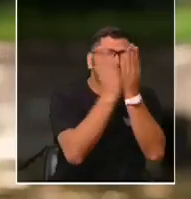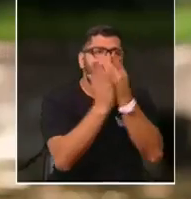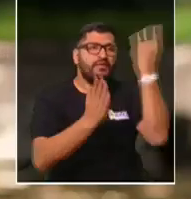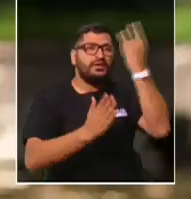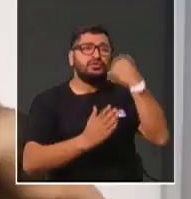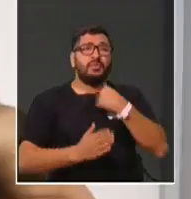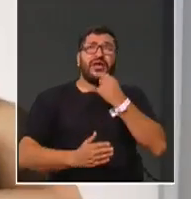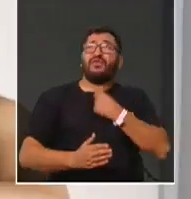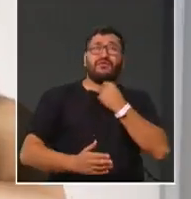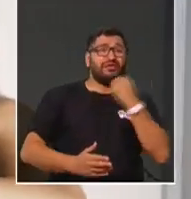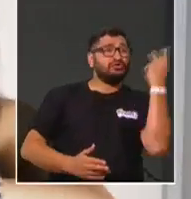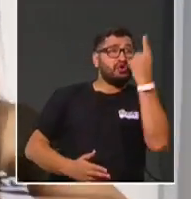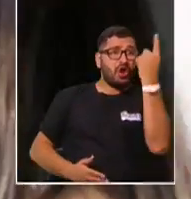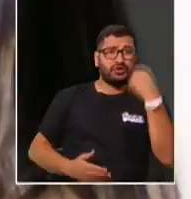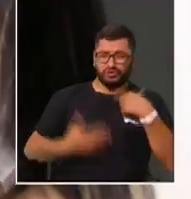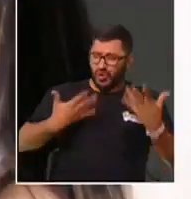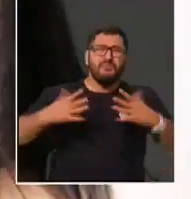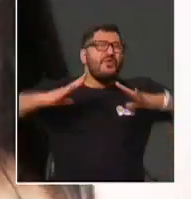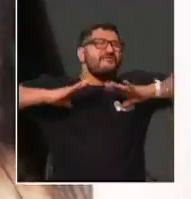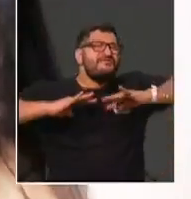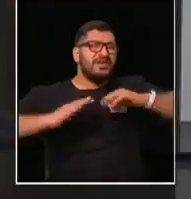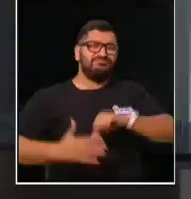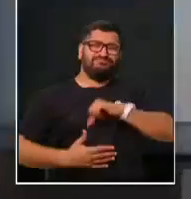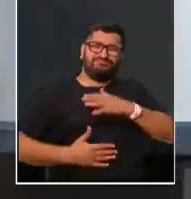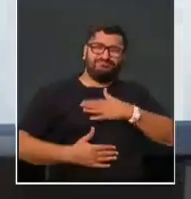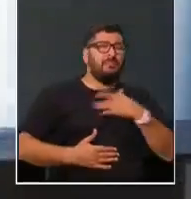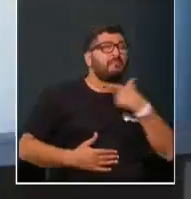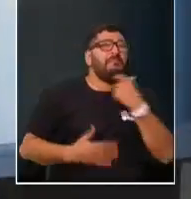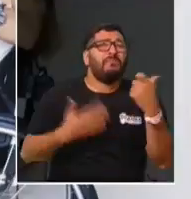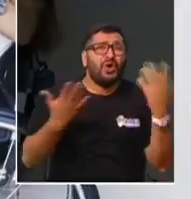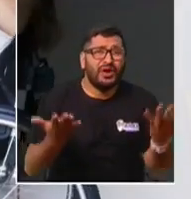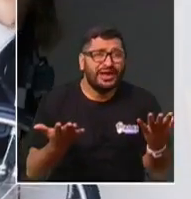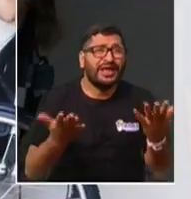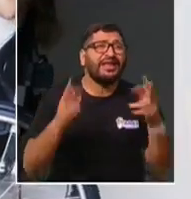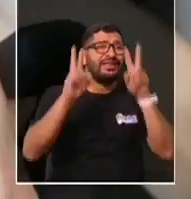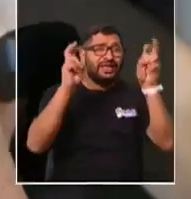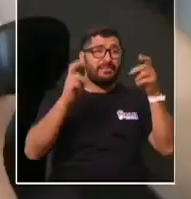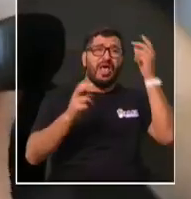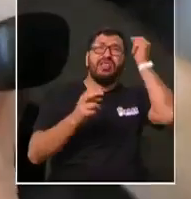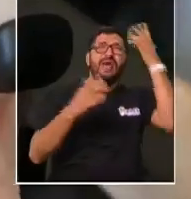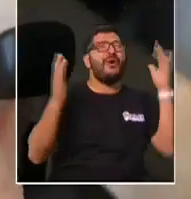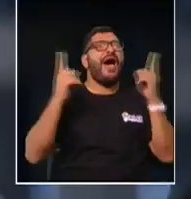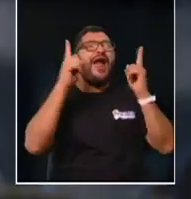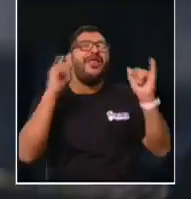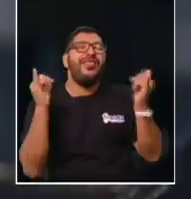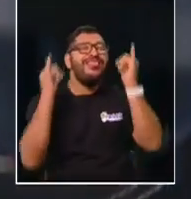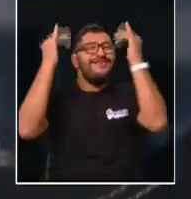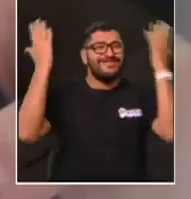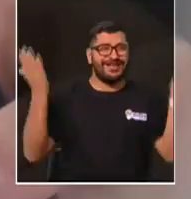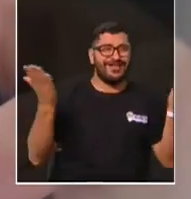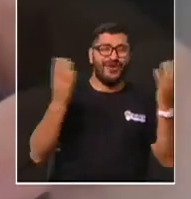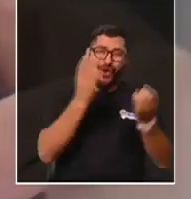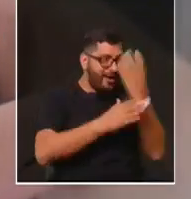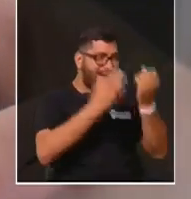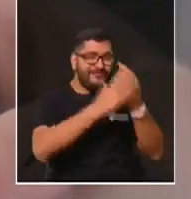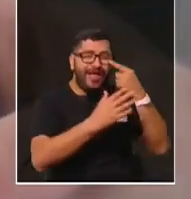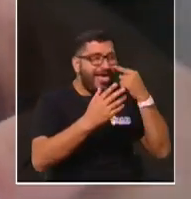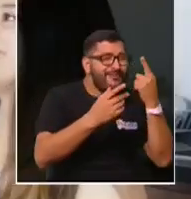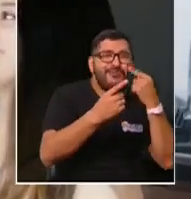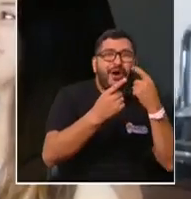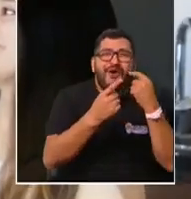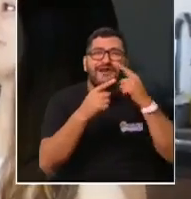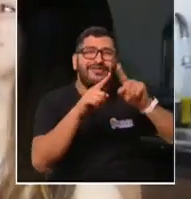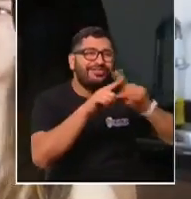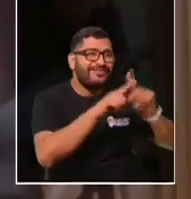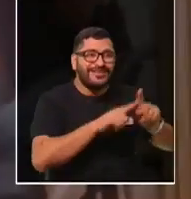vivir sola. Estoy muy feliz, ¿eh? Porque hice algo muy divertido, muy nuevo,